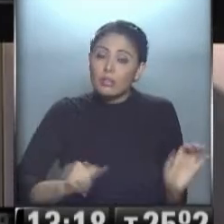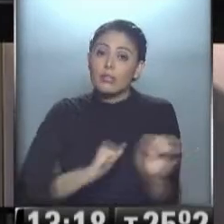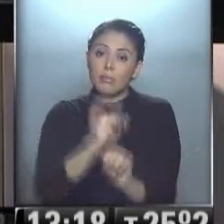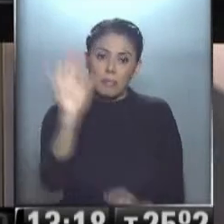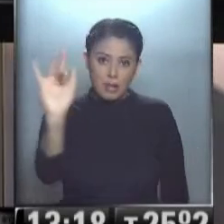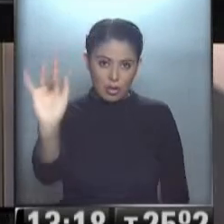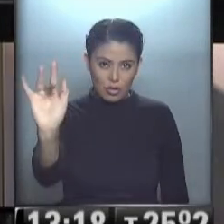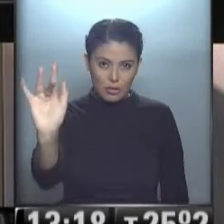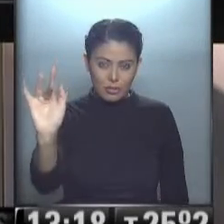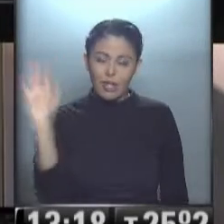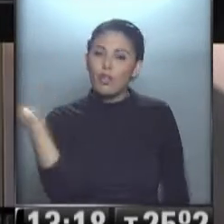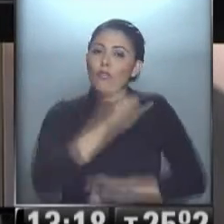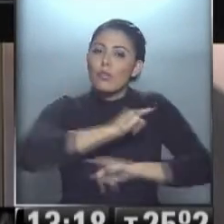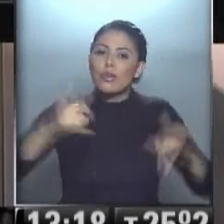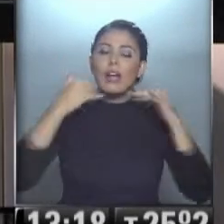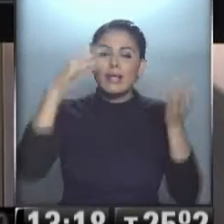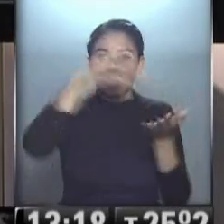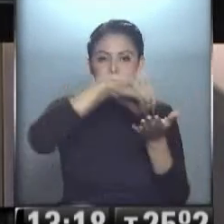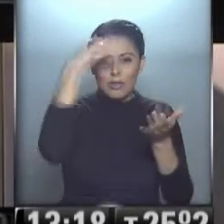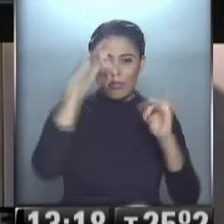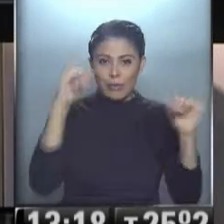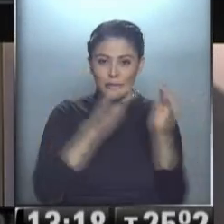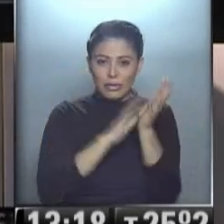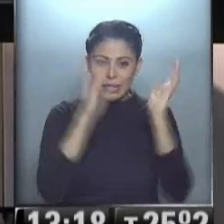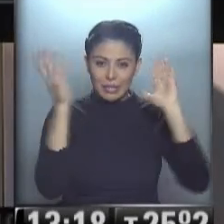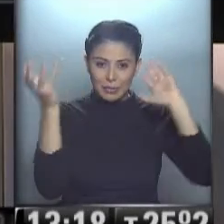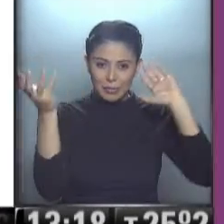hasta el miércoles. Es información gentileza del Servicio Meteorológico Nacional.